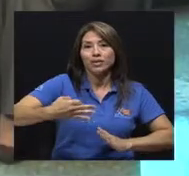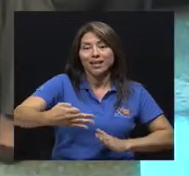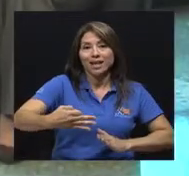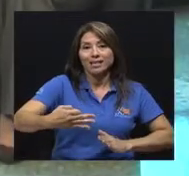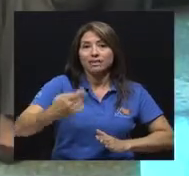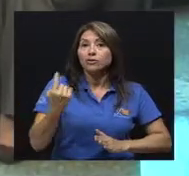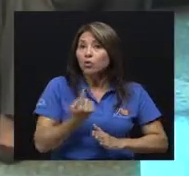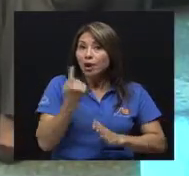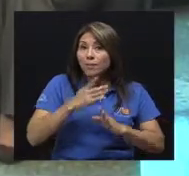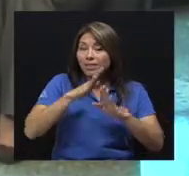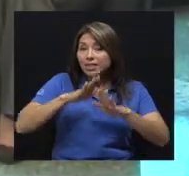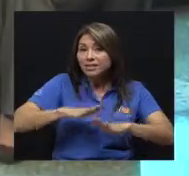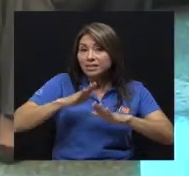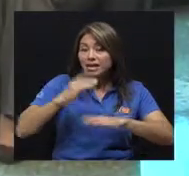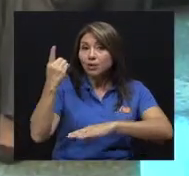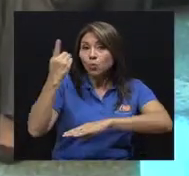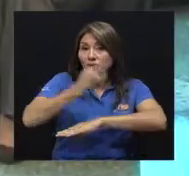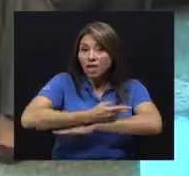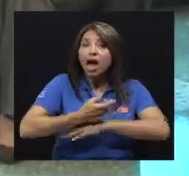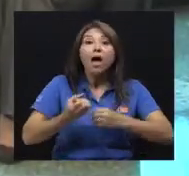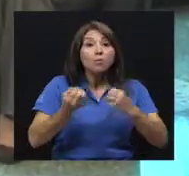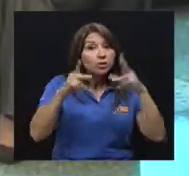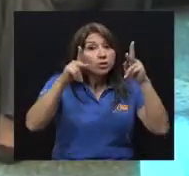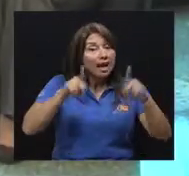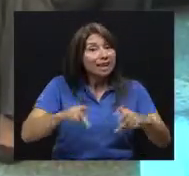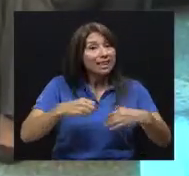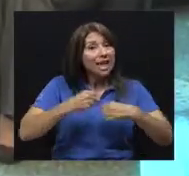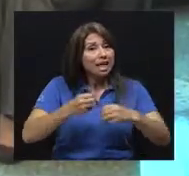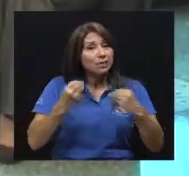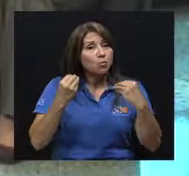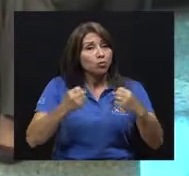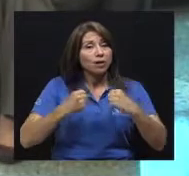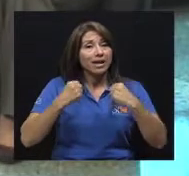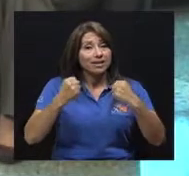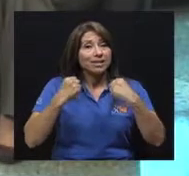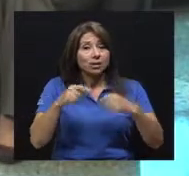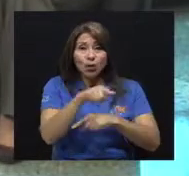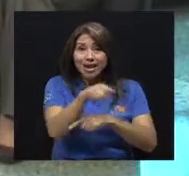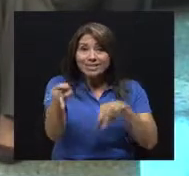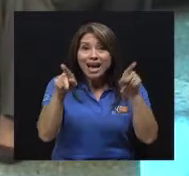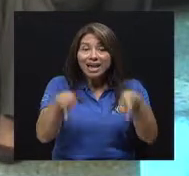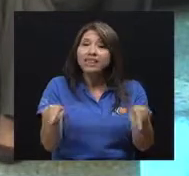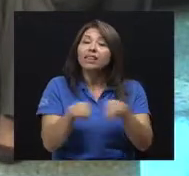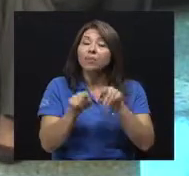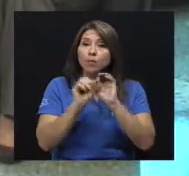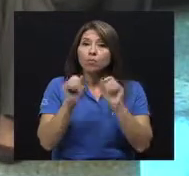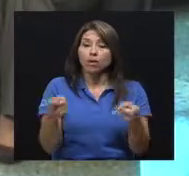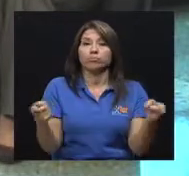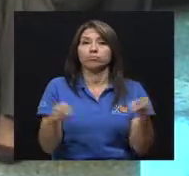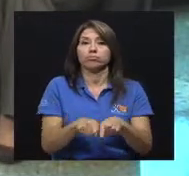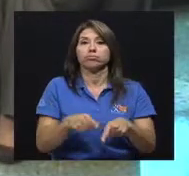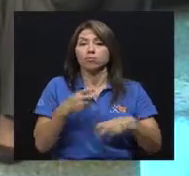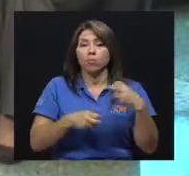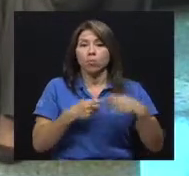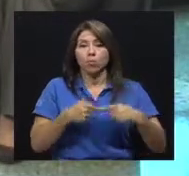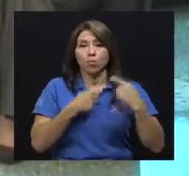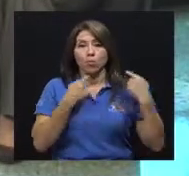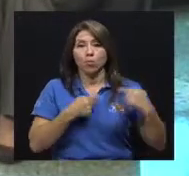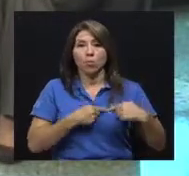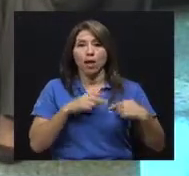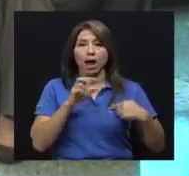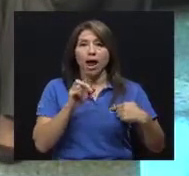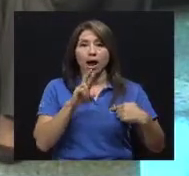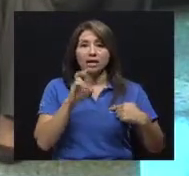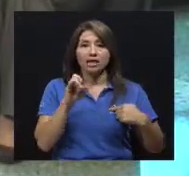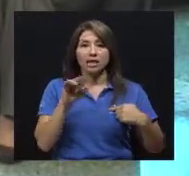la semana. Es gente que hace mucho ejercicio. Esa gente sí tiene también mayor riesgo de desarrollar arritmias. Y esa es una rama